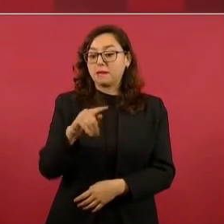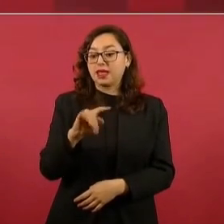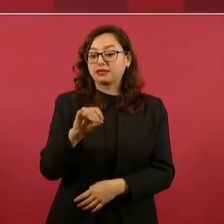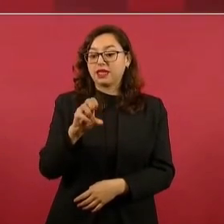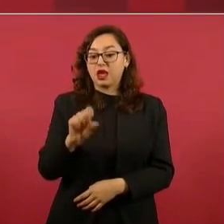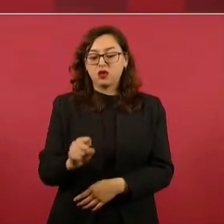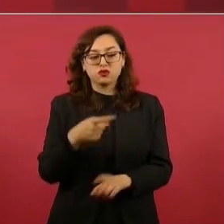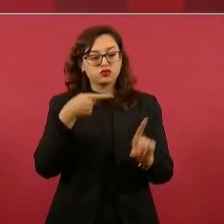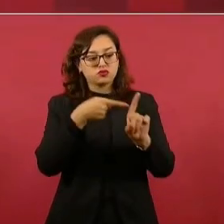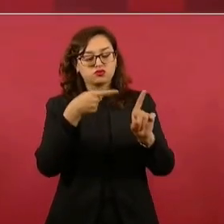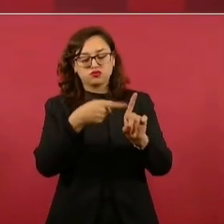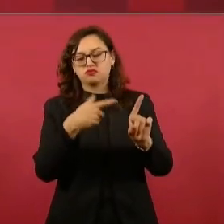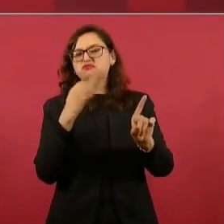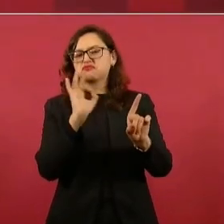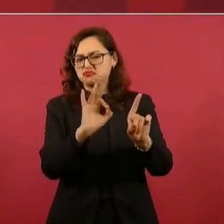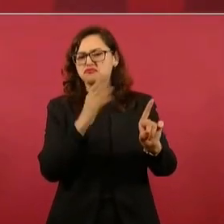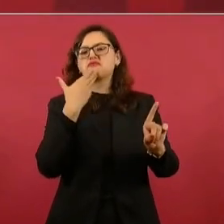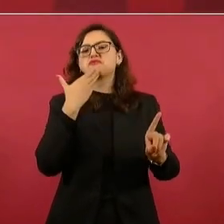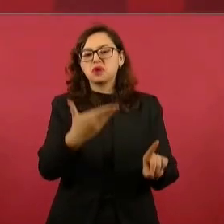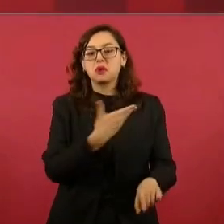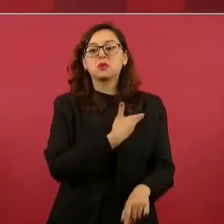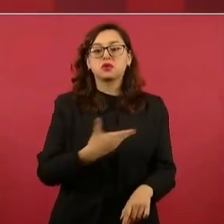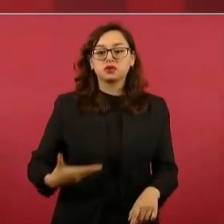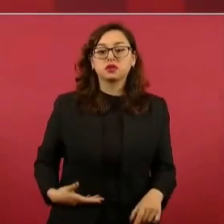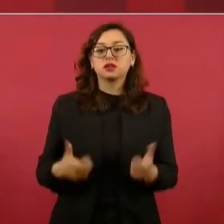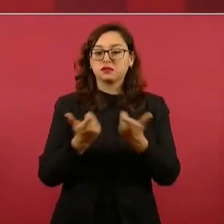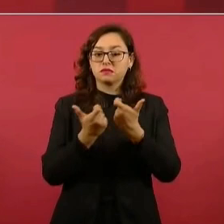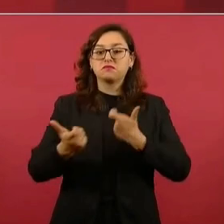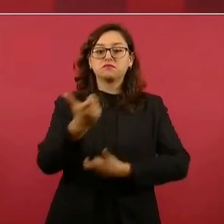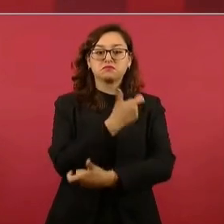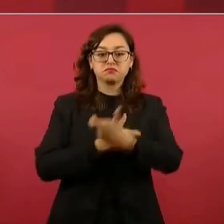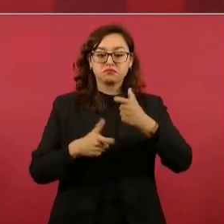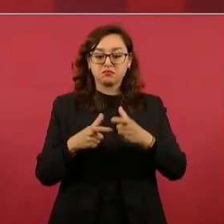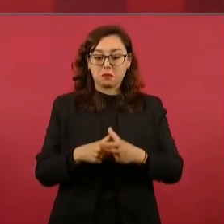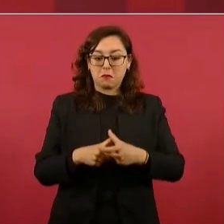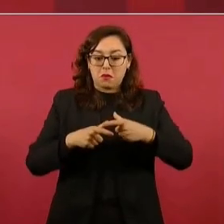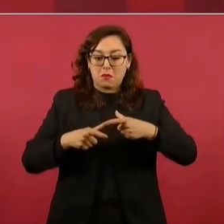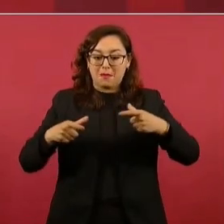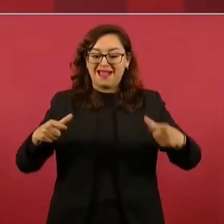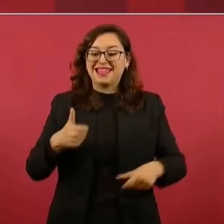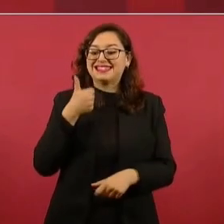su gobierno creció al 6% anual,